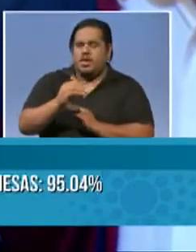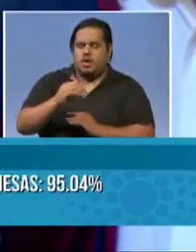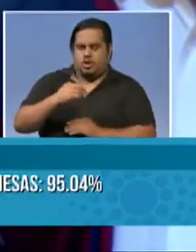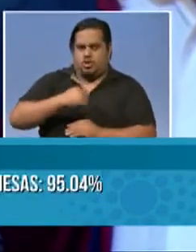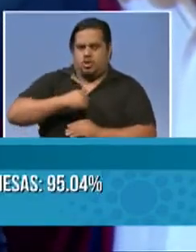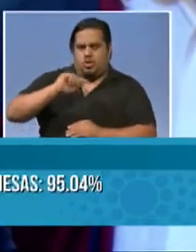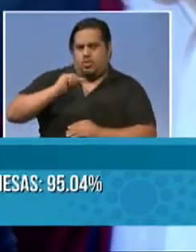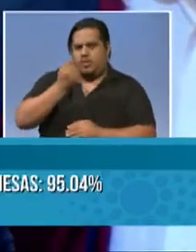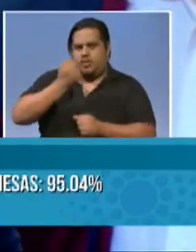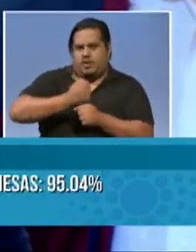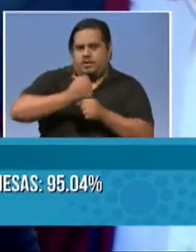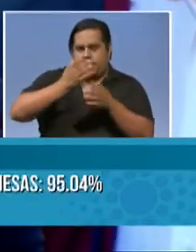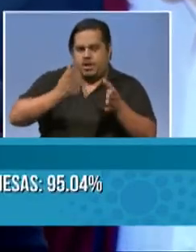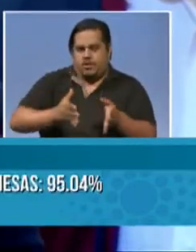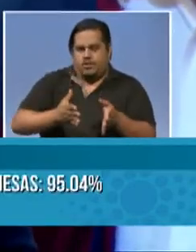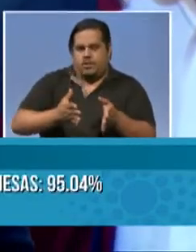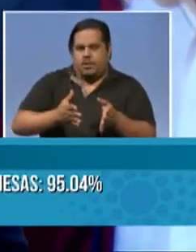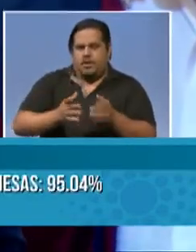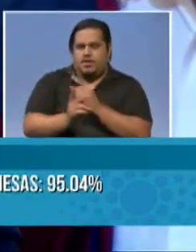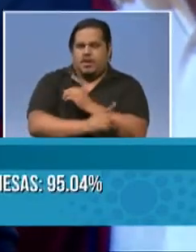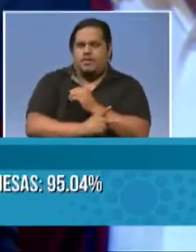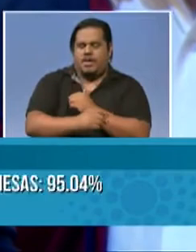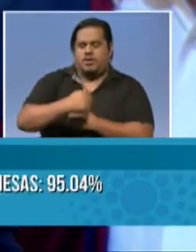servidor del país, yo el primero.